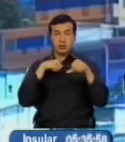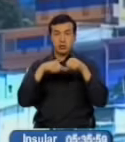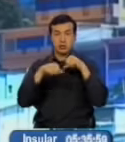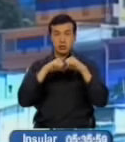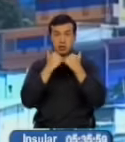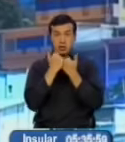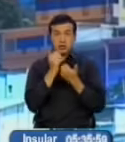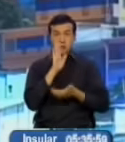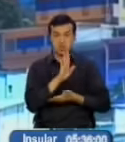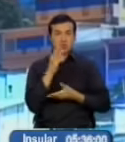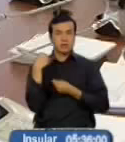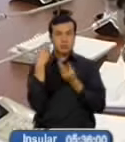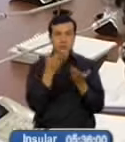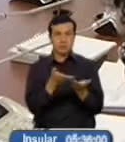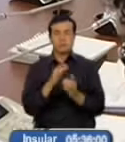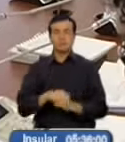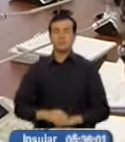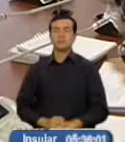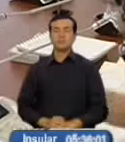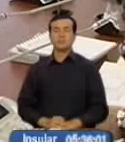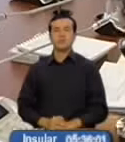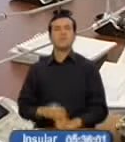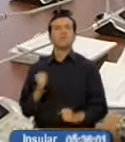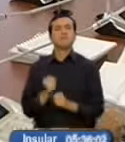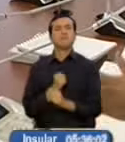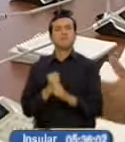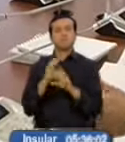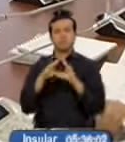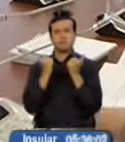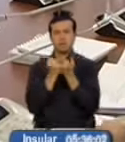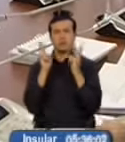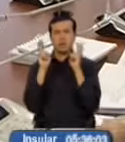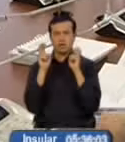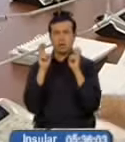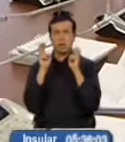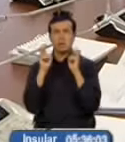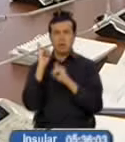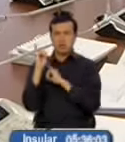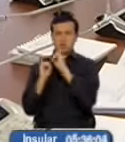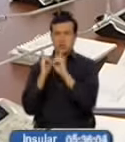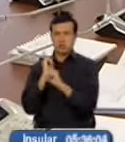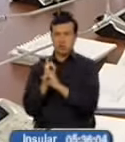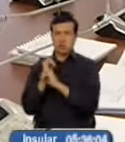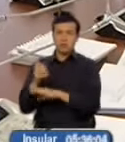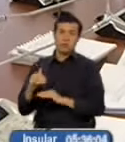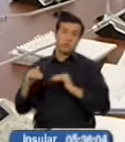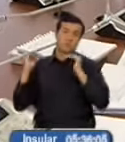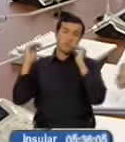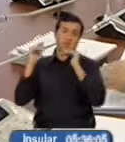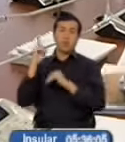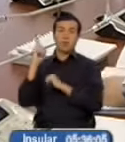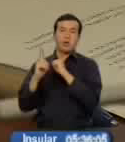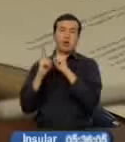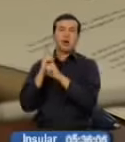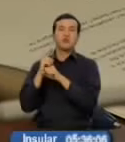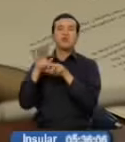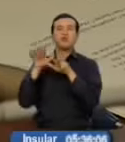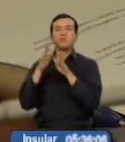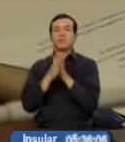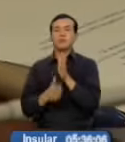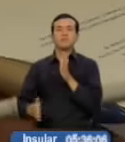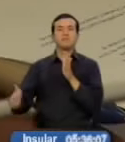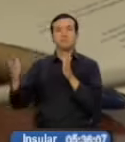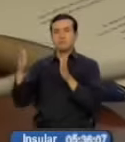Legislativo. El trabajo le tomó a la Comisión Especializada en Asuntos Internacionales y Soberanía 1 año y 8 meses, donde